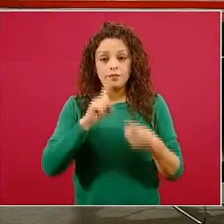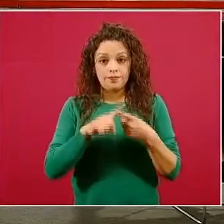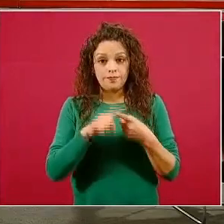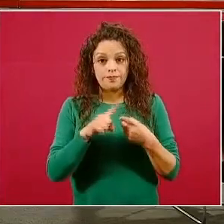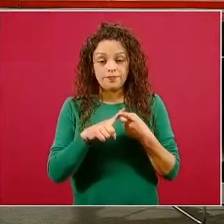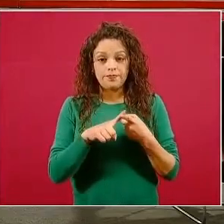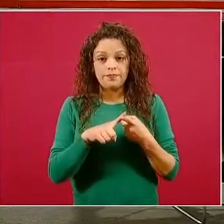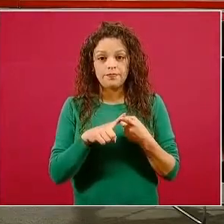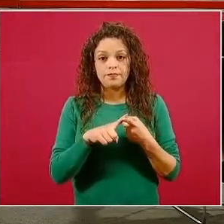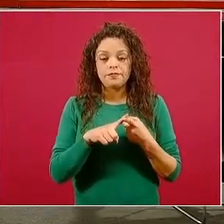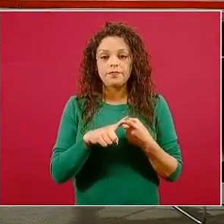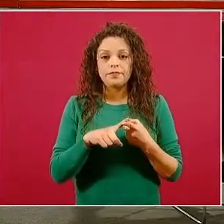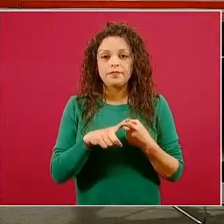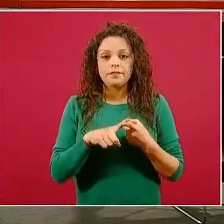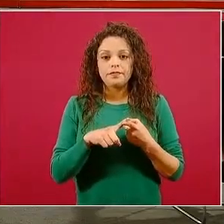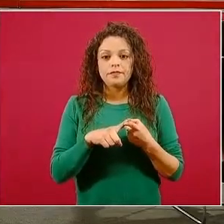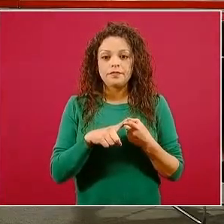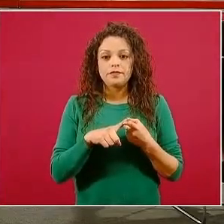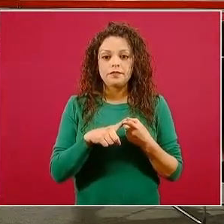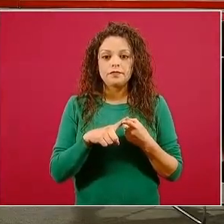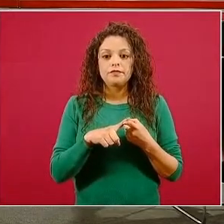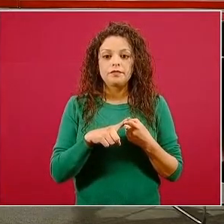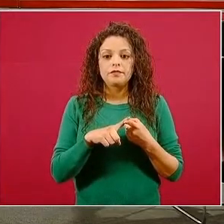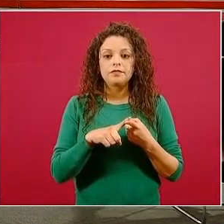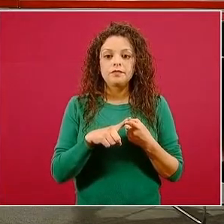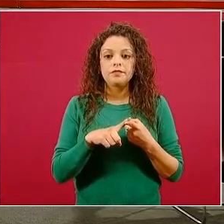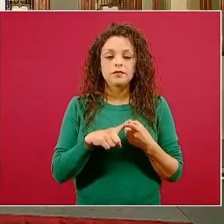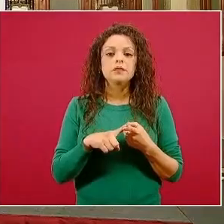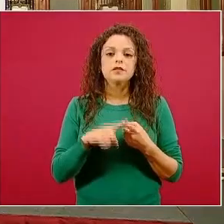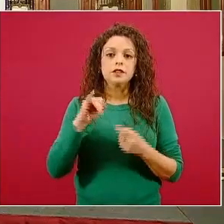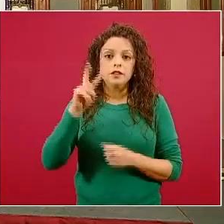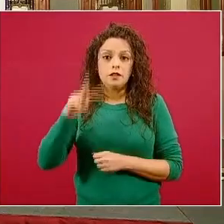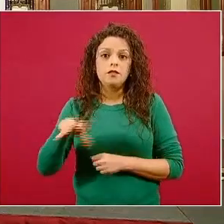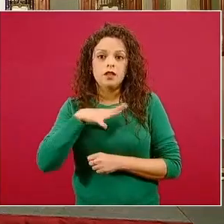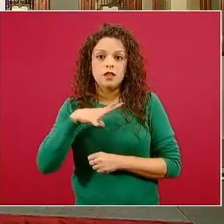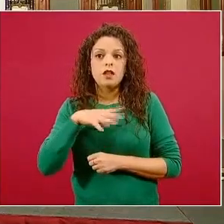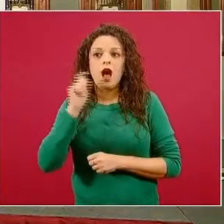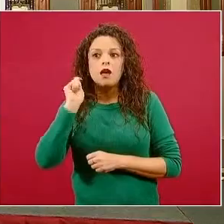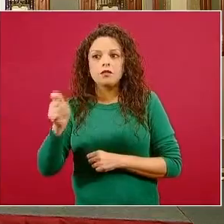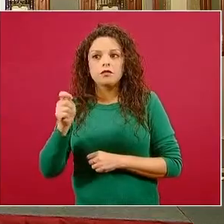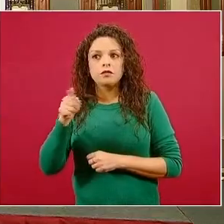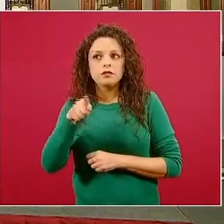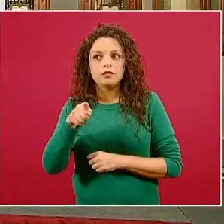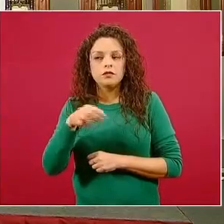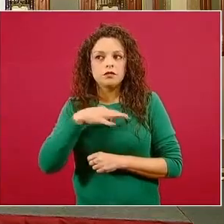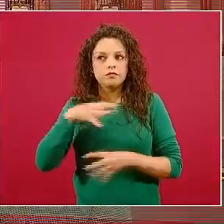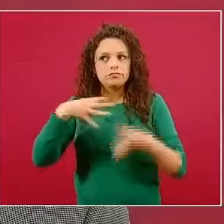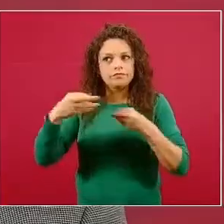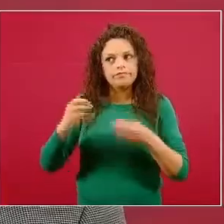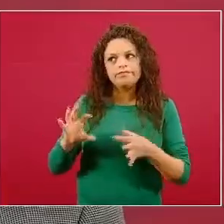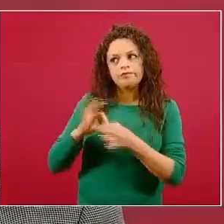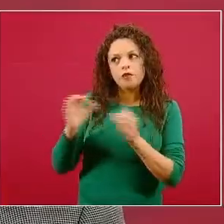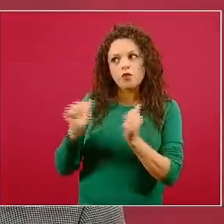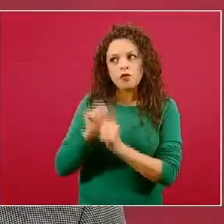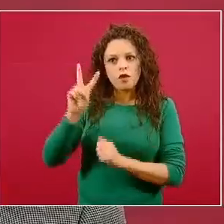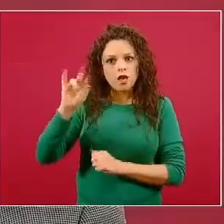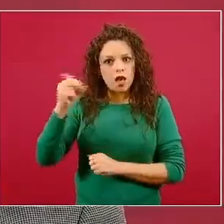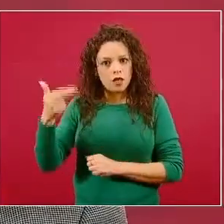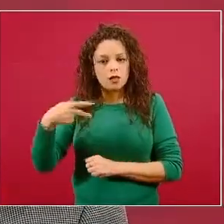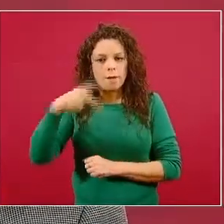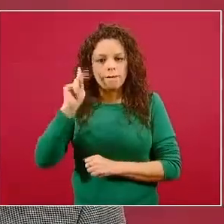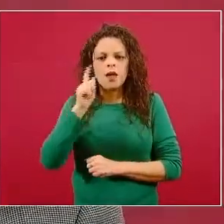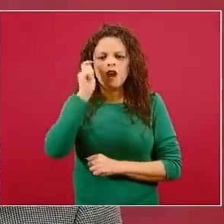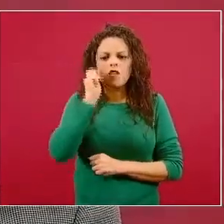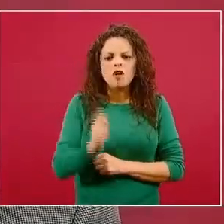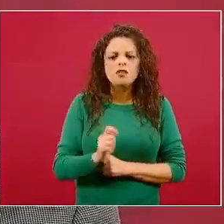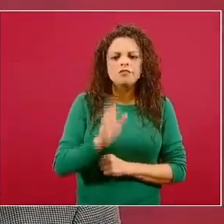expectativa, y en cierta manera hay analogías efectivamente con la pandemia de VIH, una expectativa más